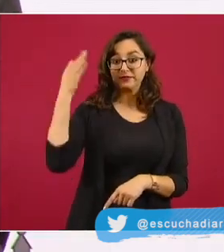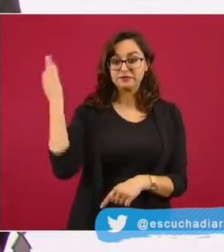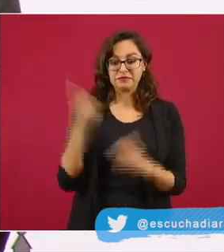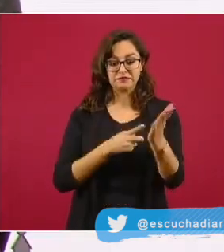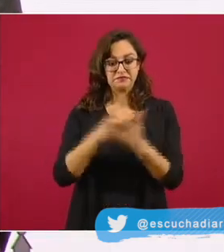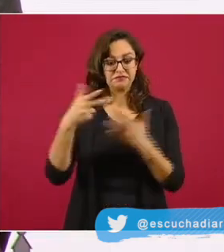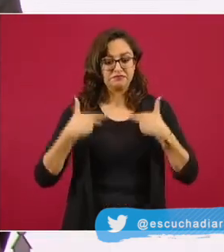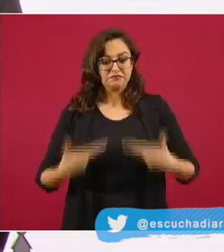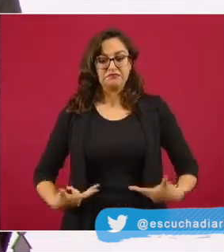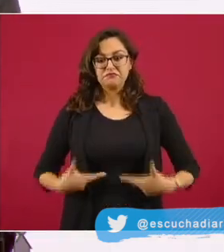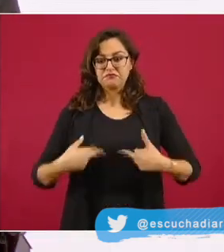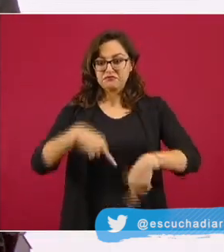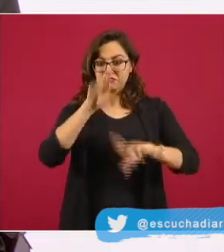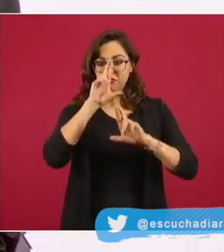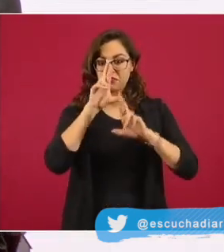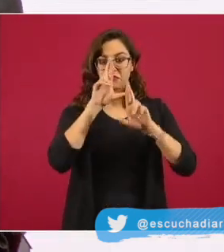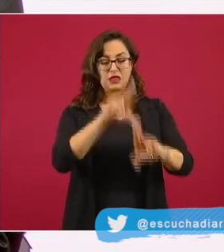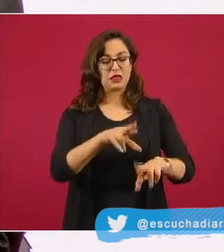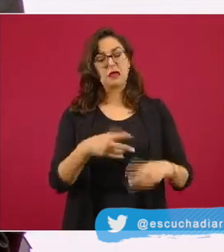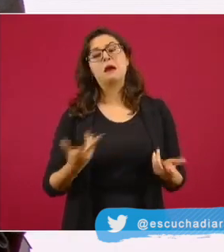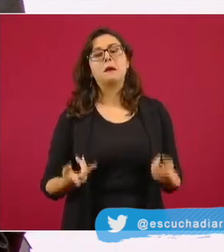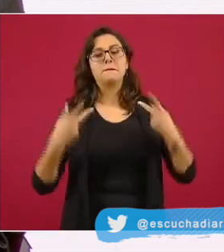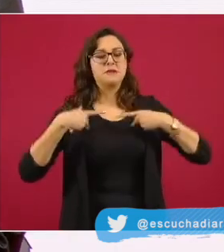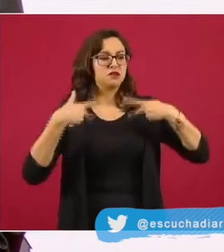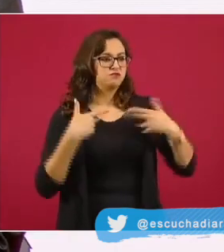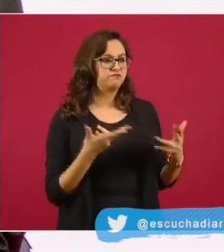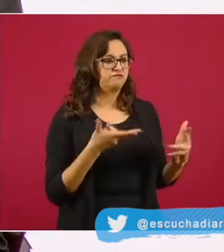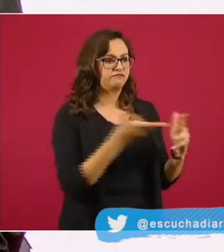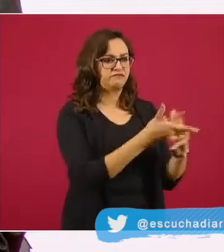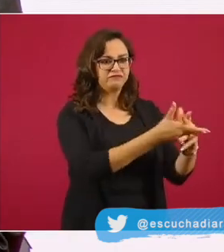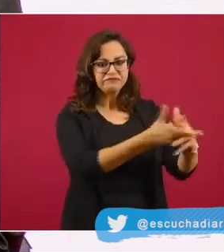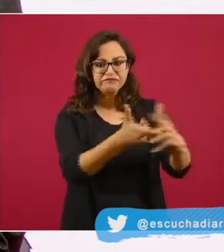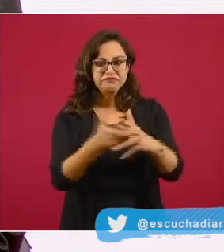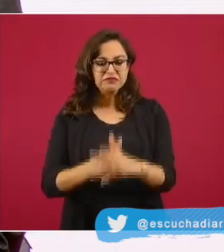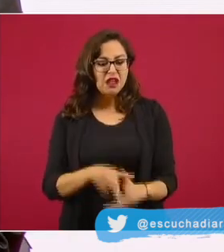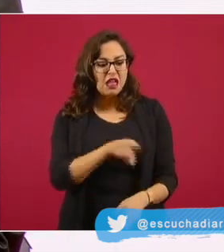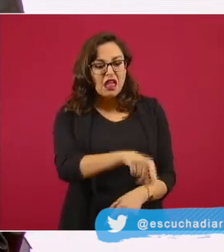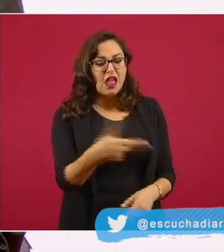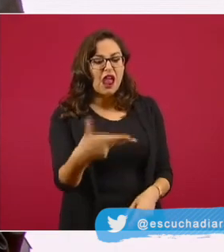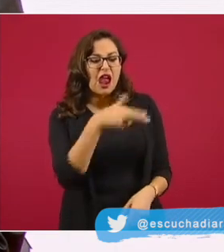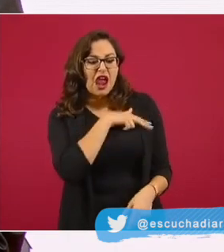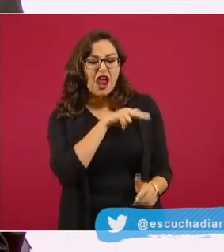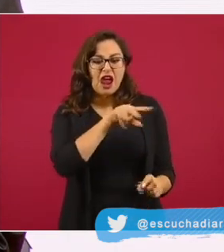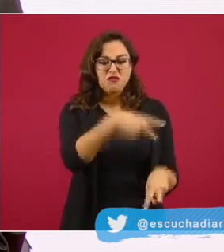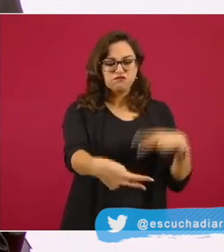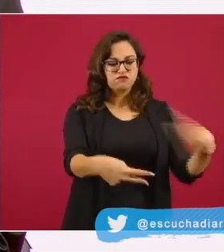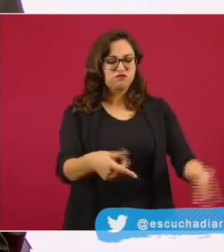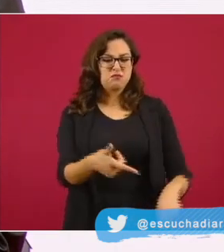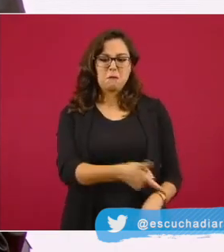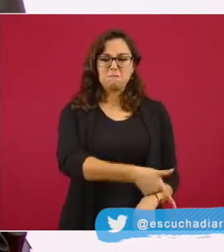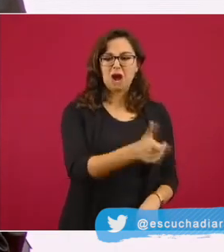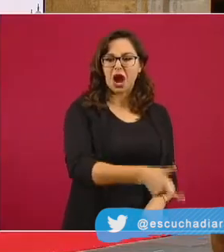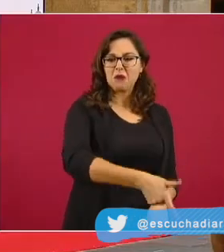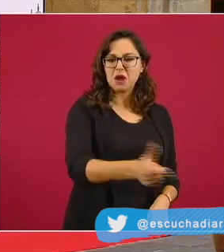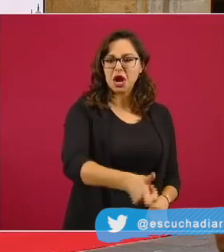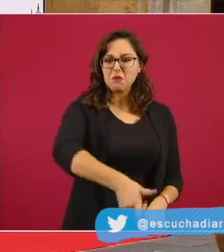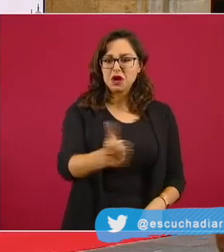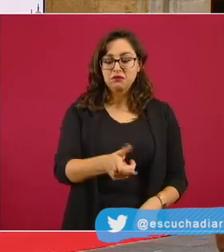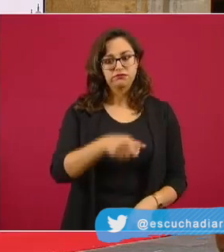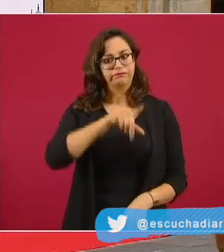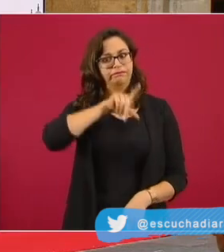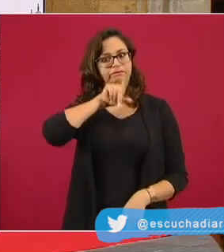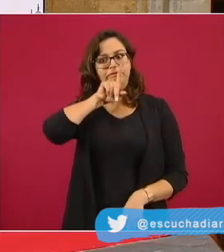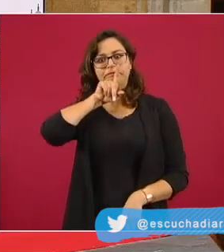masacres ni se remata a los heridos. Por ejemplo, en 2011 y